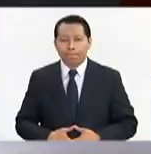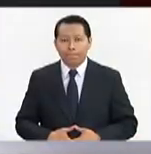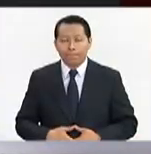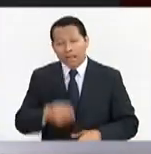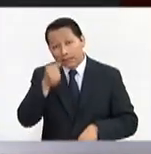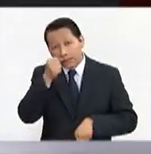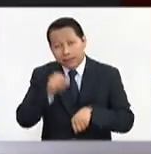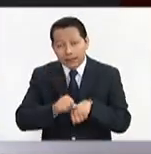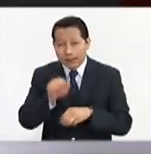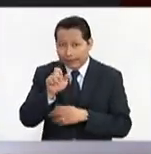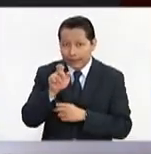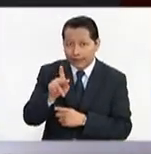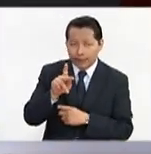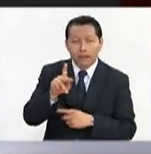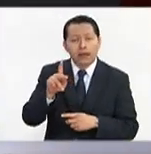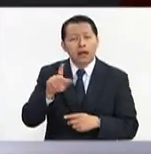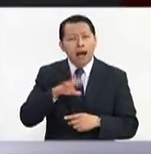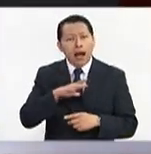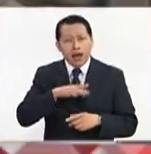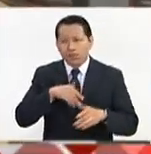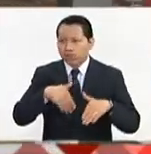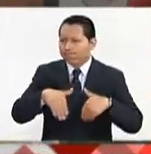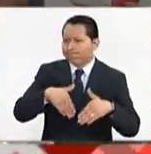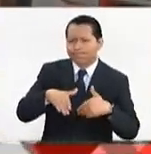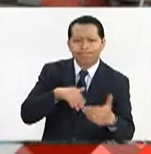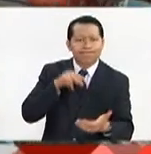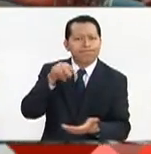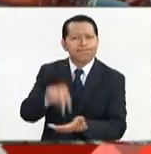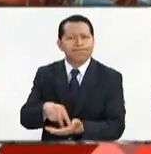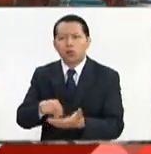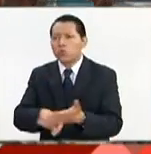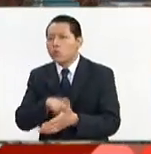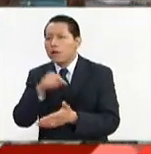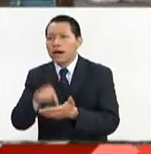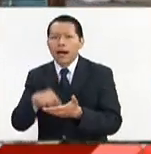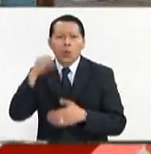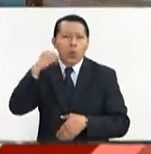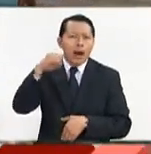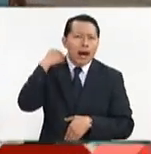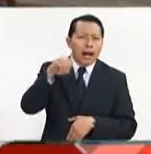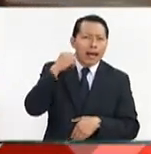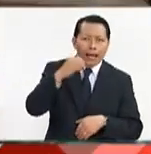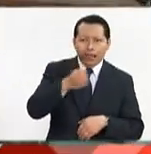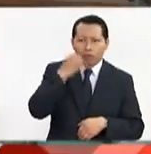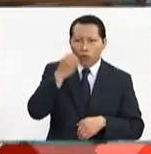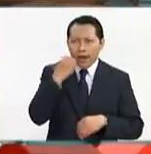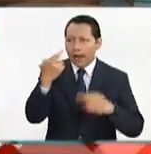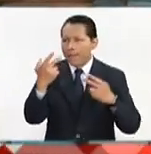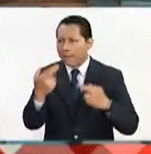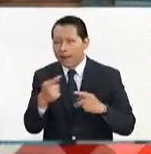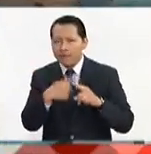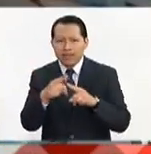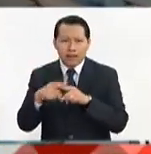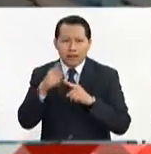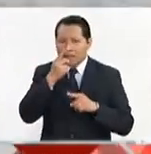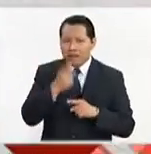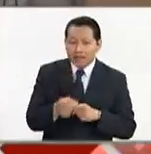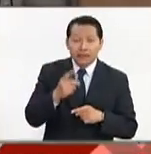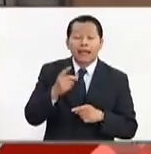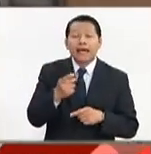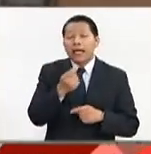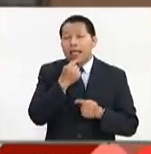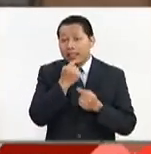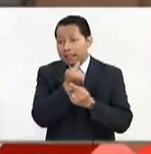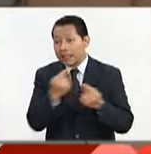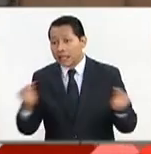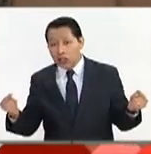El secretario de Educación Pública recorrió las zonas y las escuelas afectadas por el sismo en Oaxaca. Reiteró que no hay riesgo de que los niños pierdan el ciclo